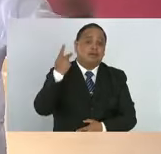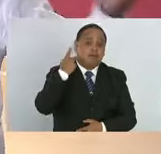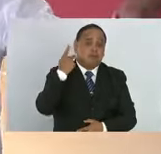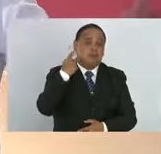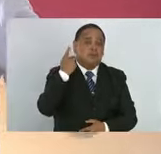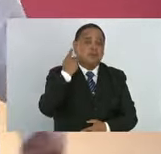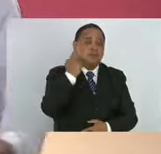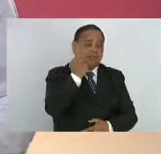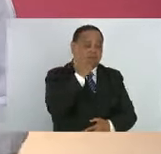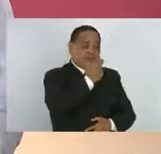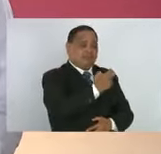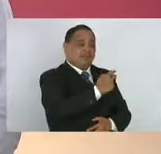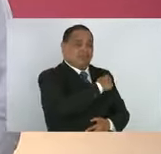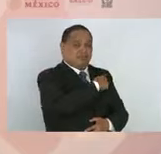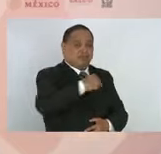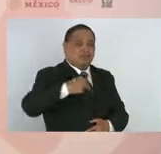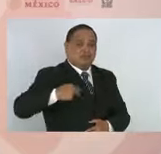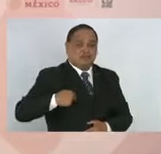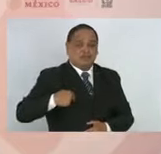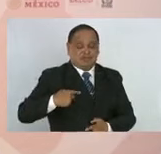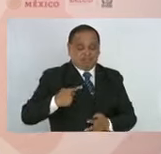nos quedamos sin médicos